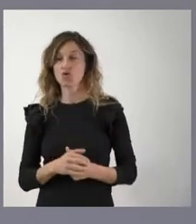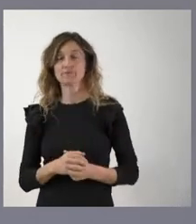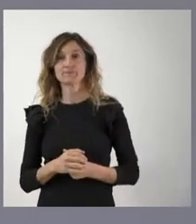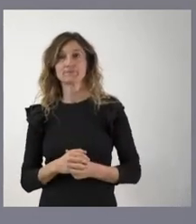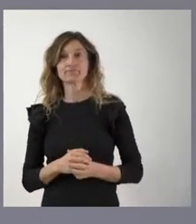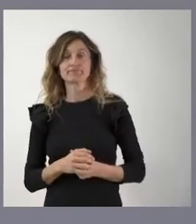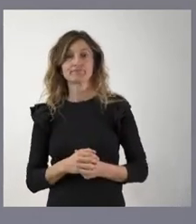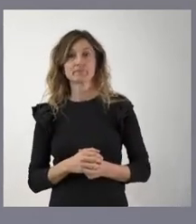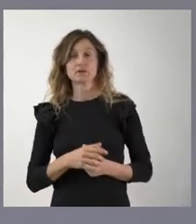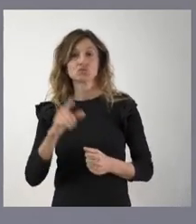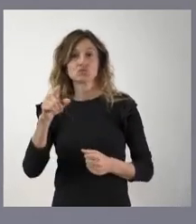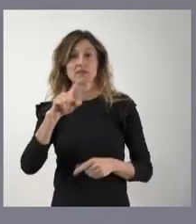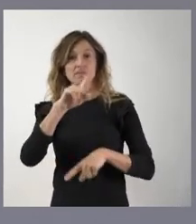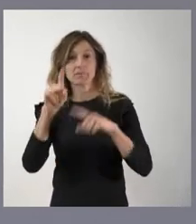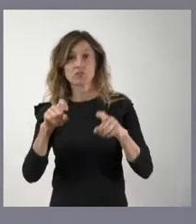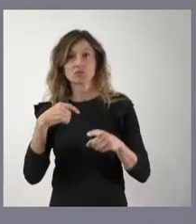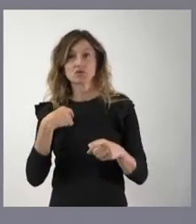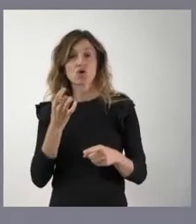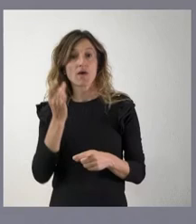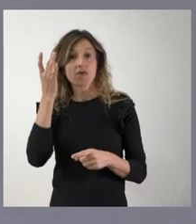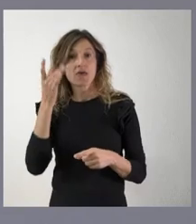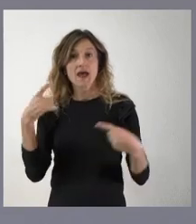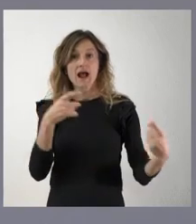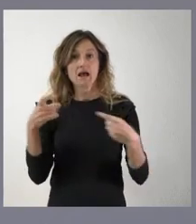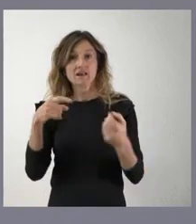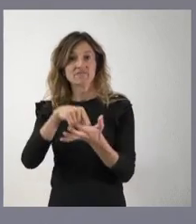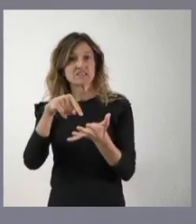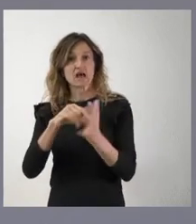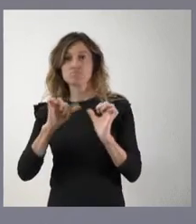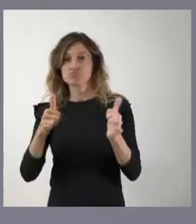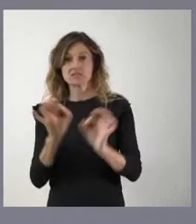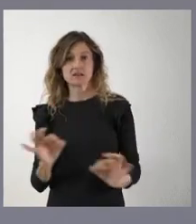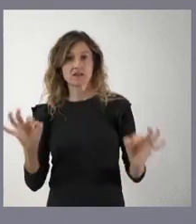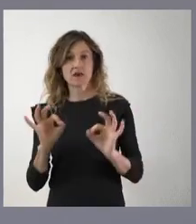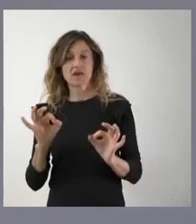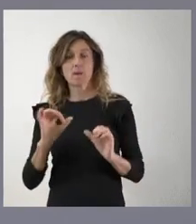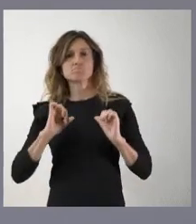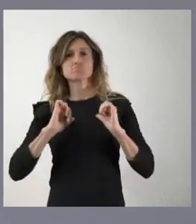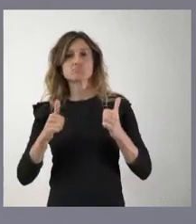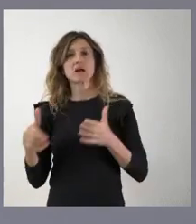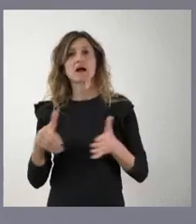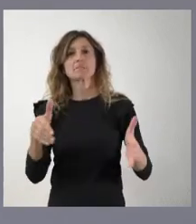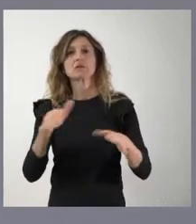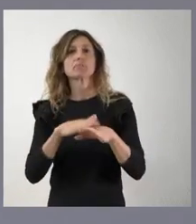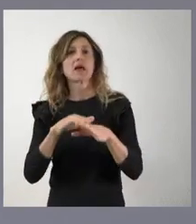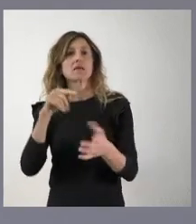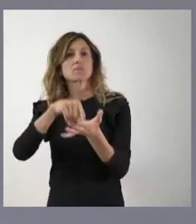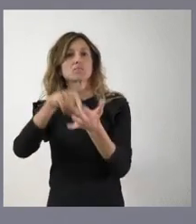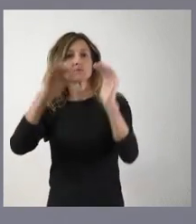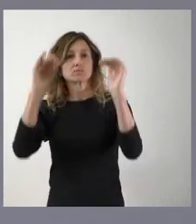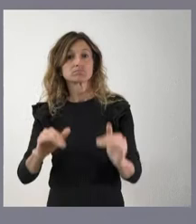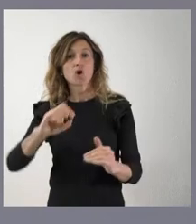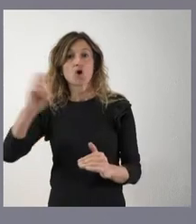a su pregunta nosotros no hemos iniciado ninguna guerra fiscal Nosotros hemos iniciado un camino que supone bajar impuestos otras comunidades